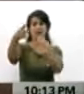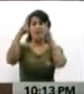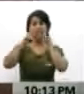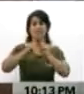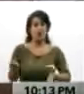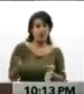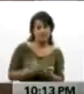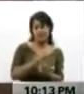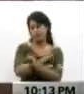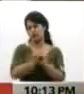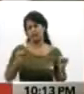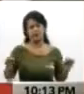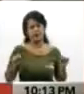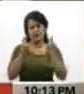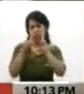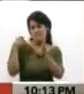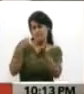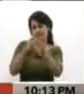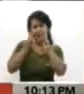Año 87.